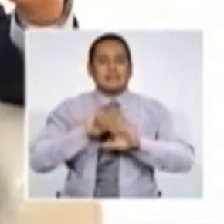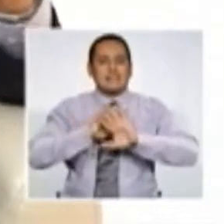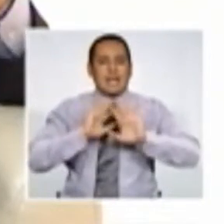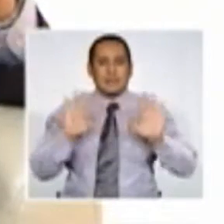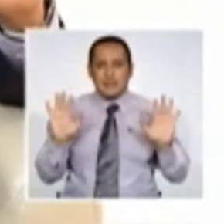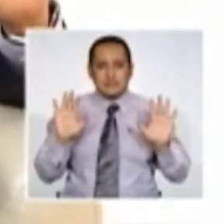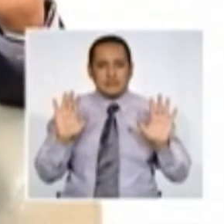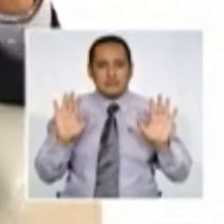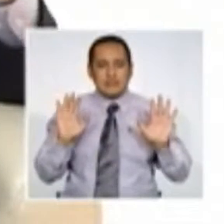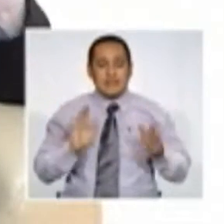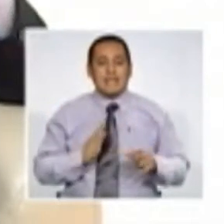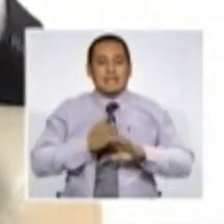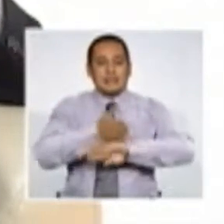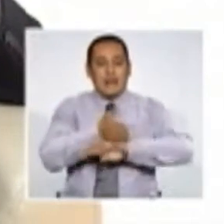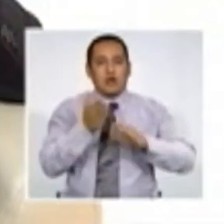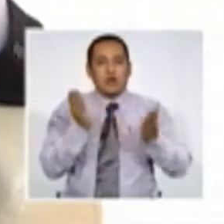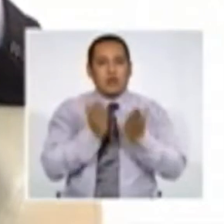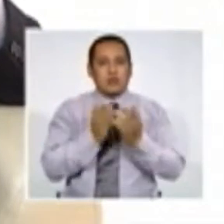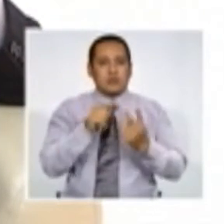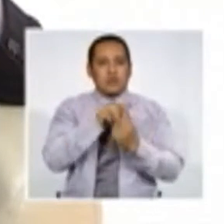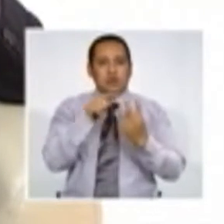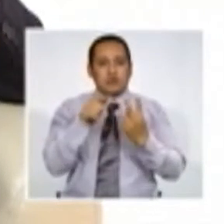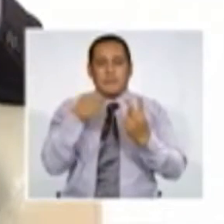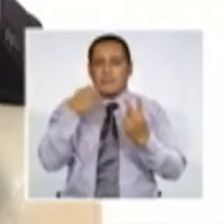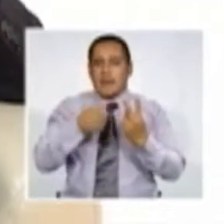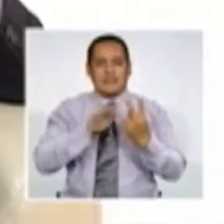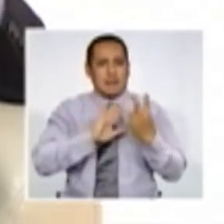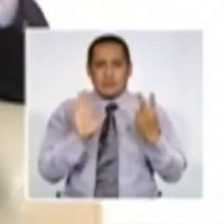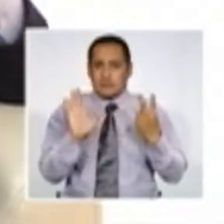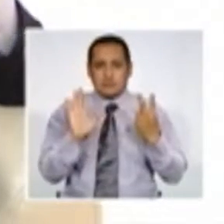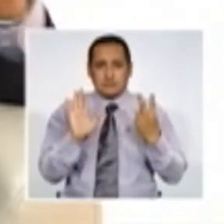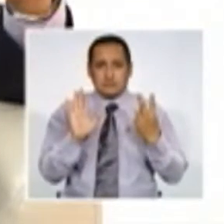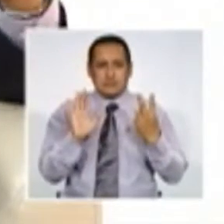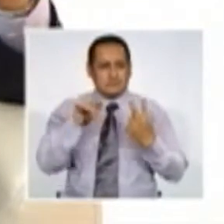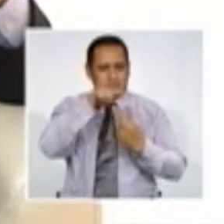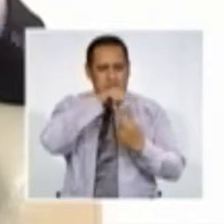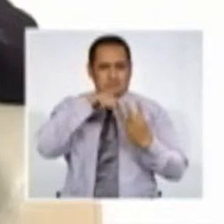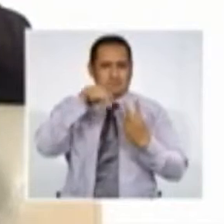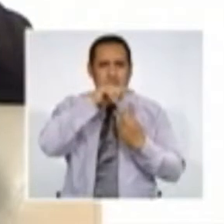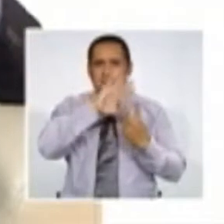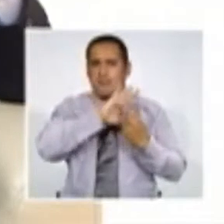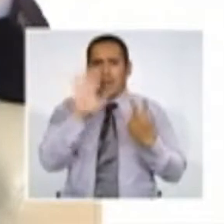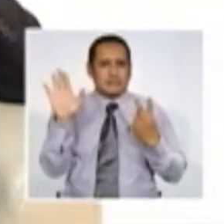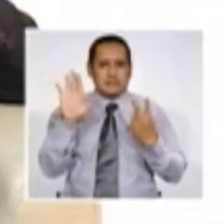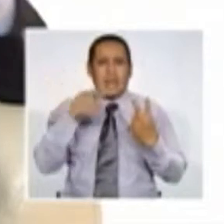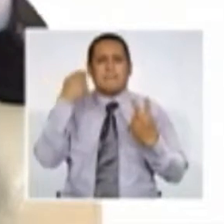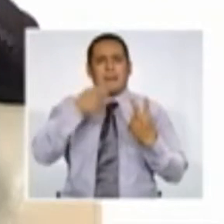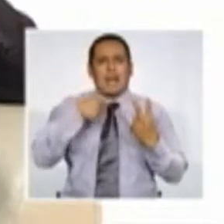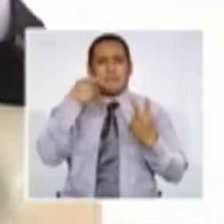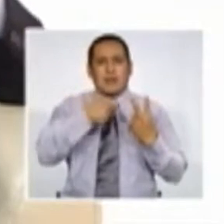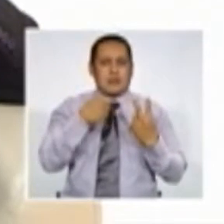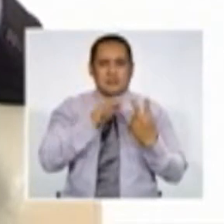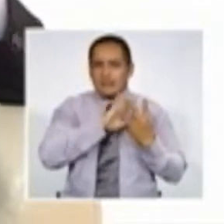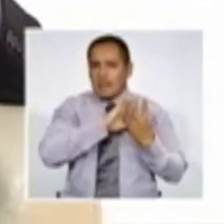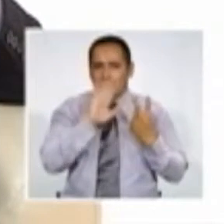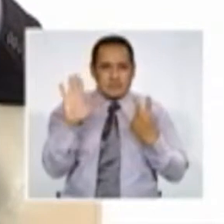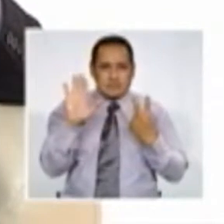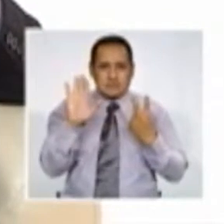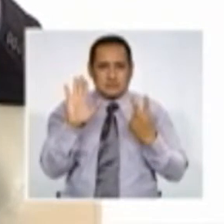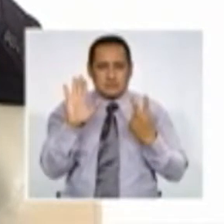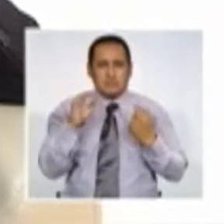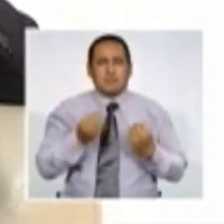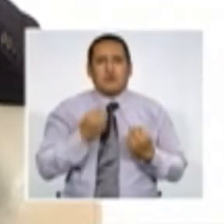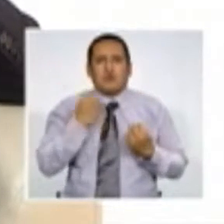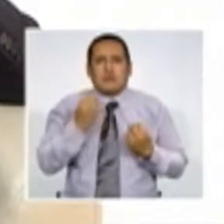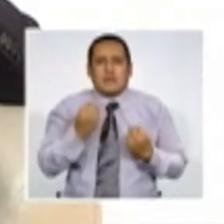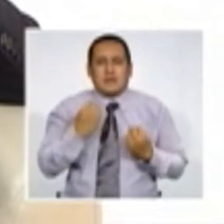mensualidad, que es la pensión, y la matrícula, que no puede ser superior al monto de una pensión. Es todo el pago que tiene que hacer